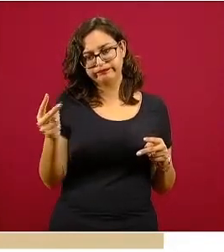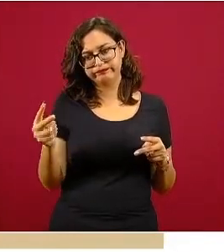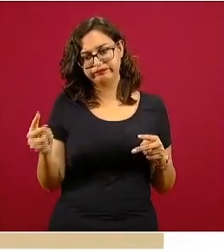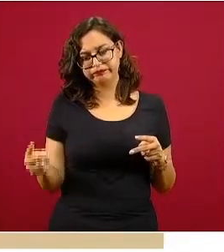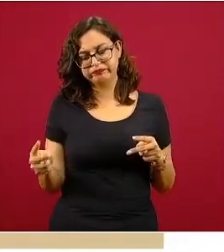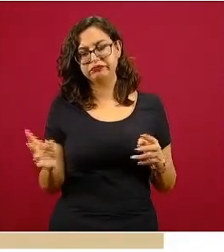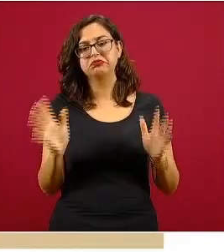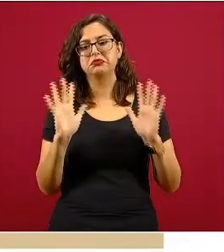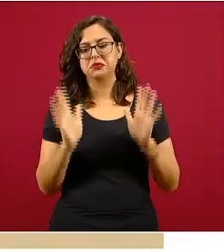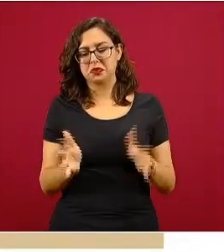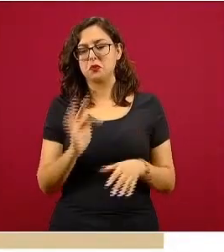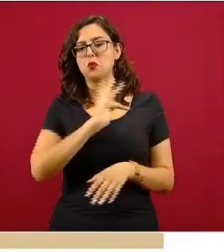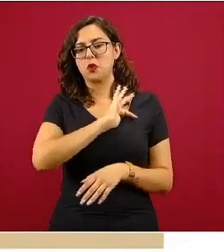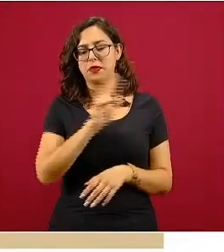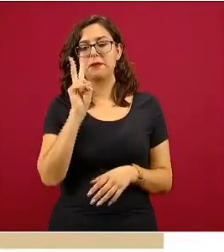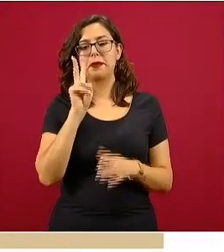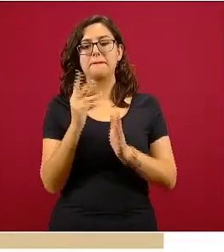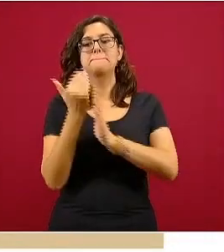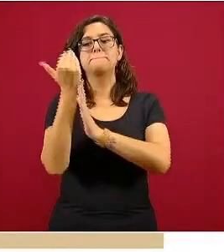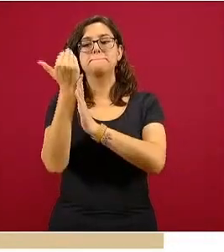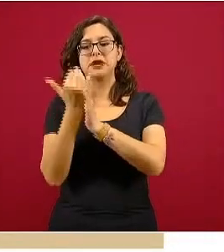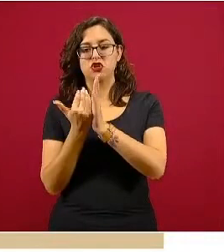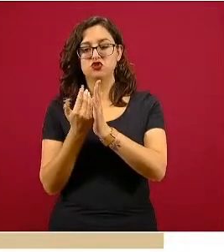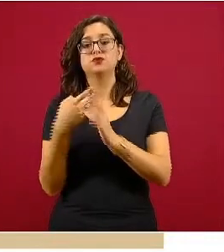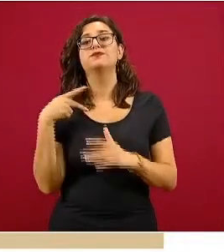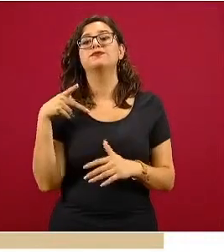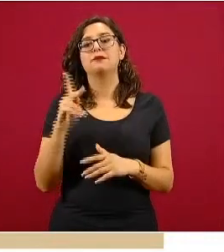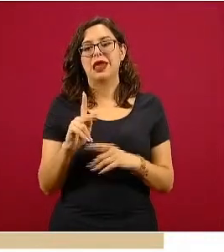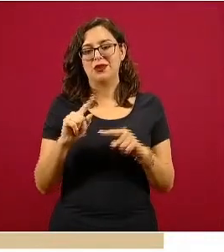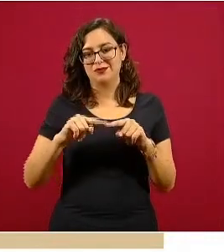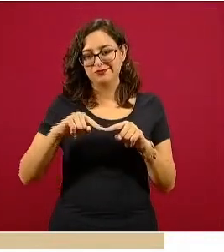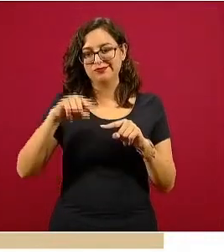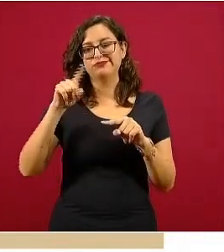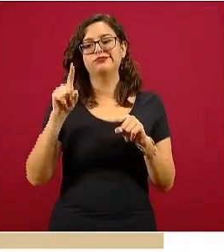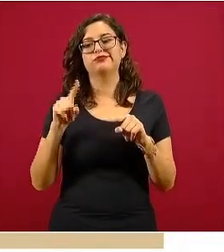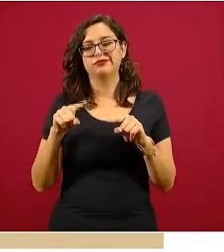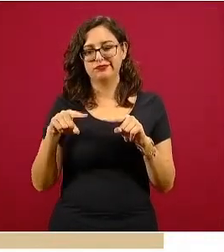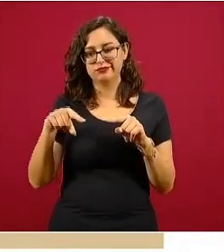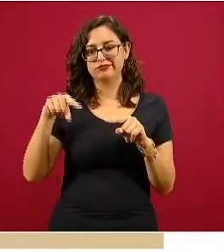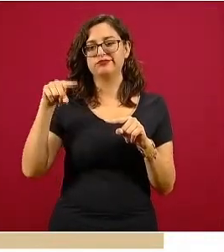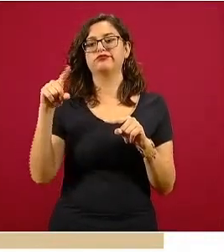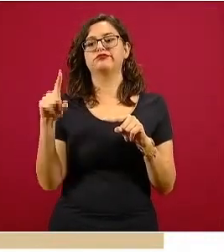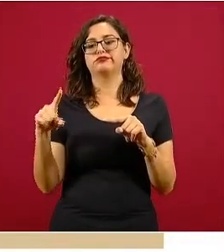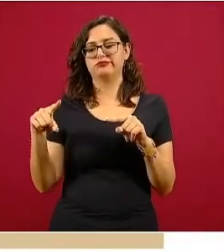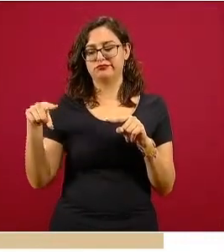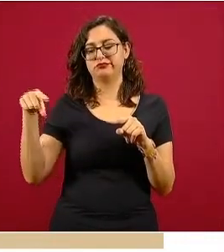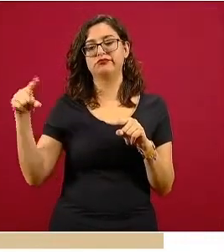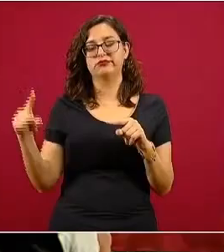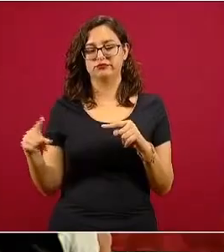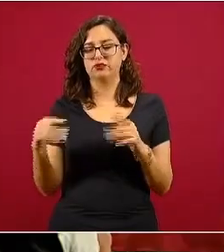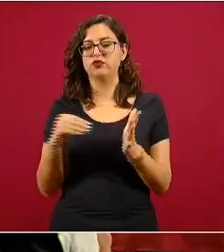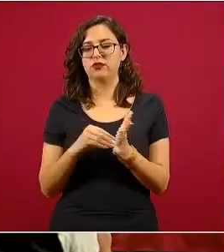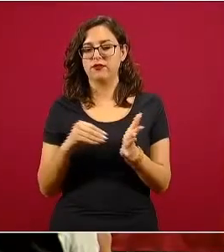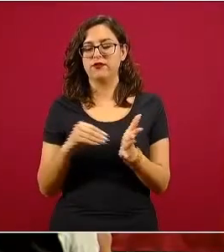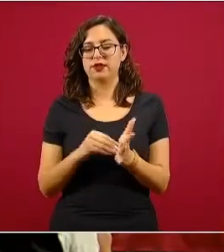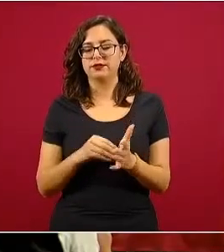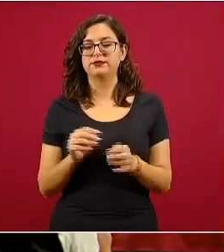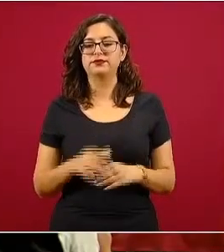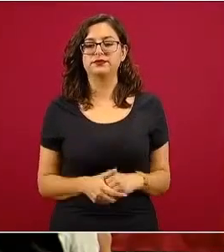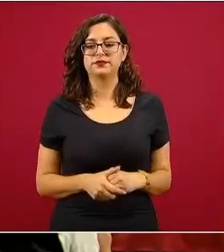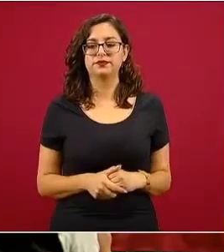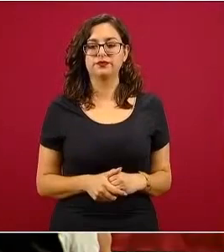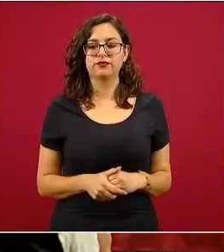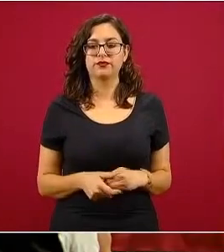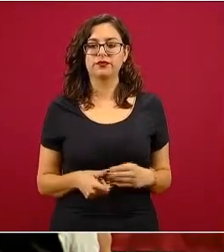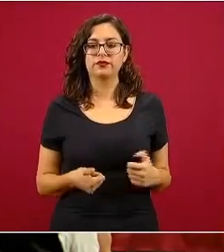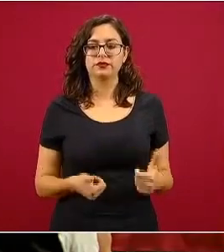tendencia prácticamente es descendente, aunque con algunas ondas que se han presentado durante esa temporalidad. Veamos la siguiente